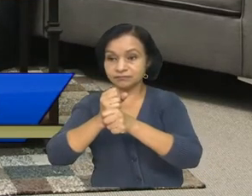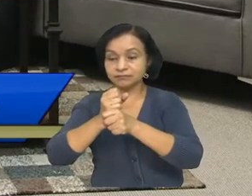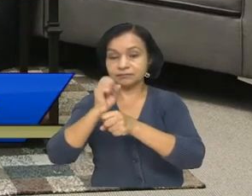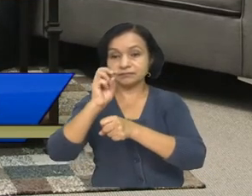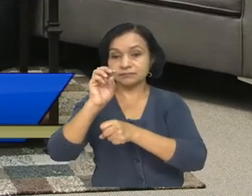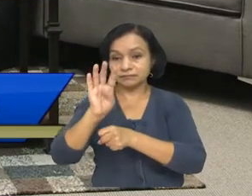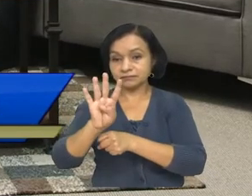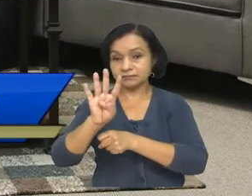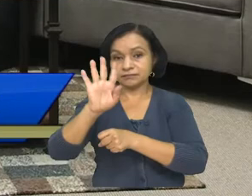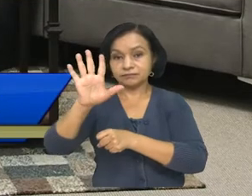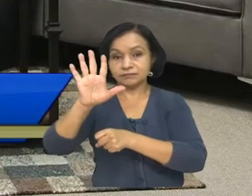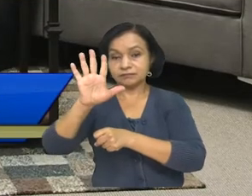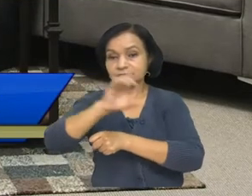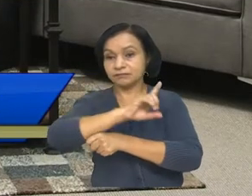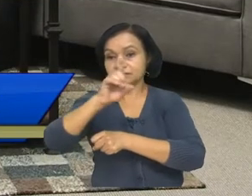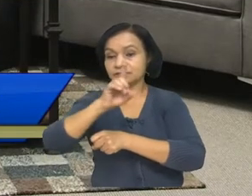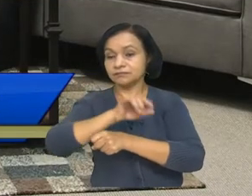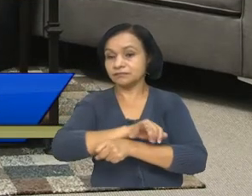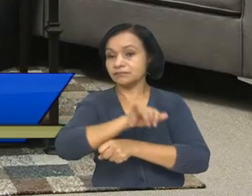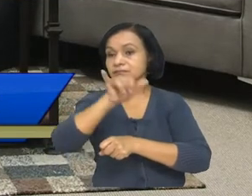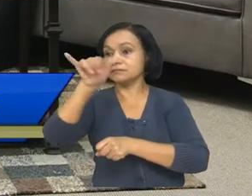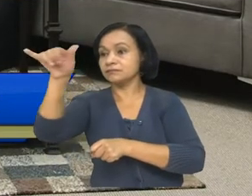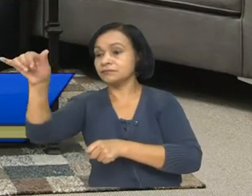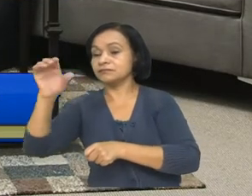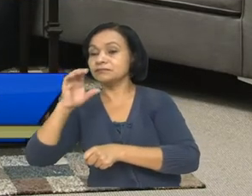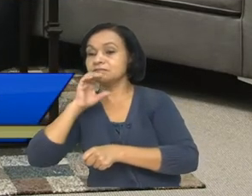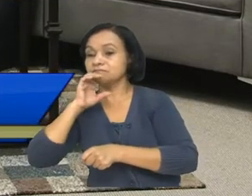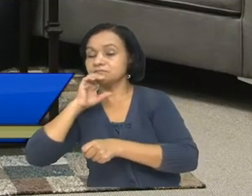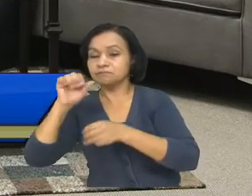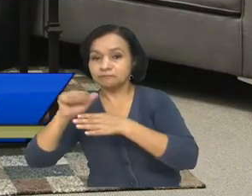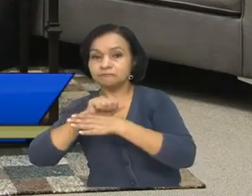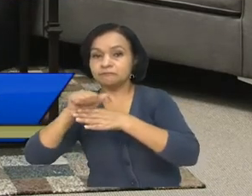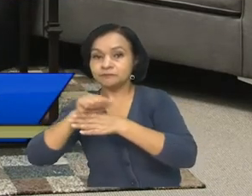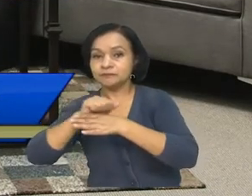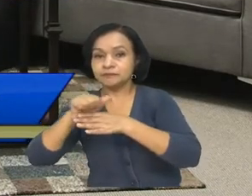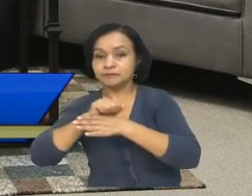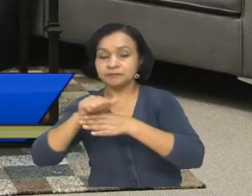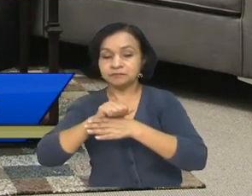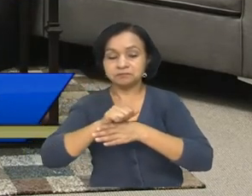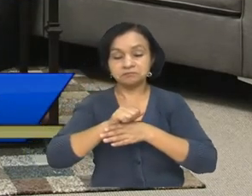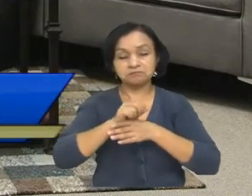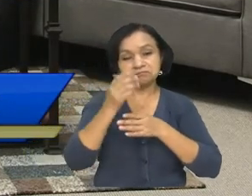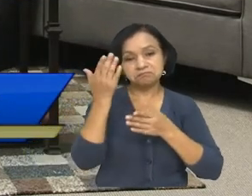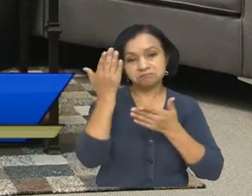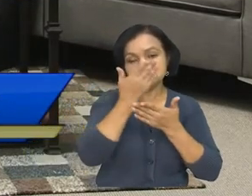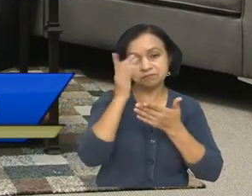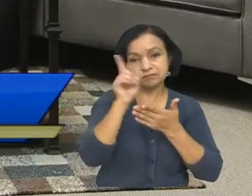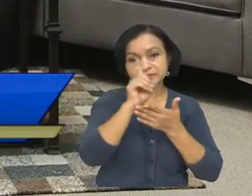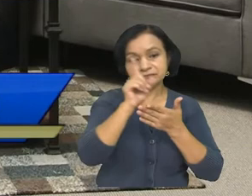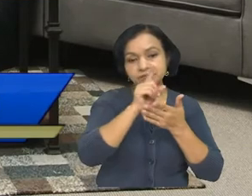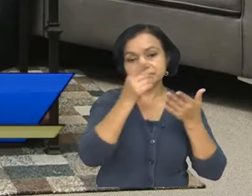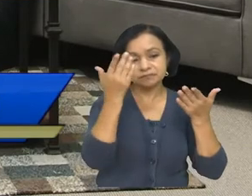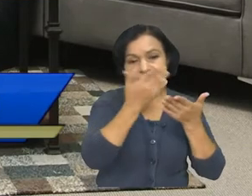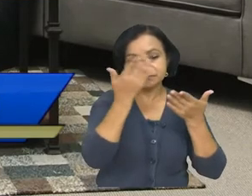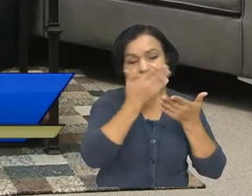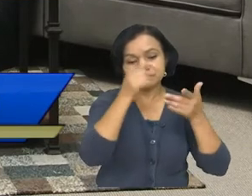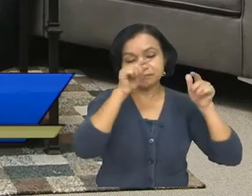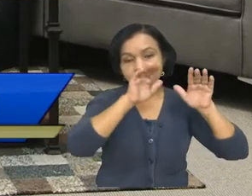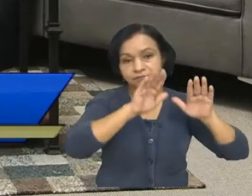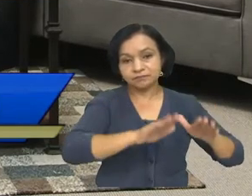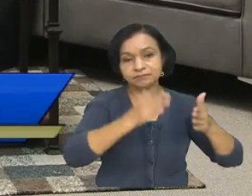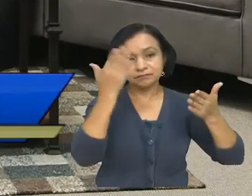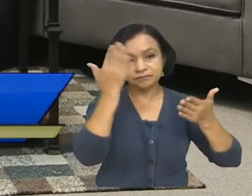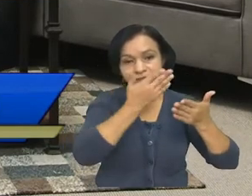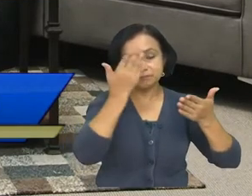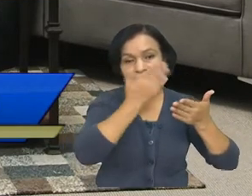4 o 5 días se fueron a Cuba a prepararse, y los otros que no éramos bachilleres pues no estaban. Entonces ahí